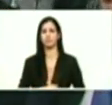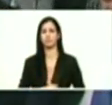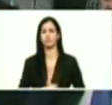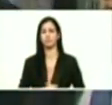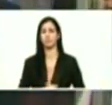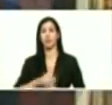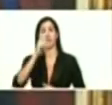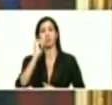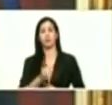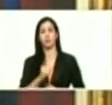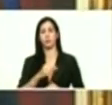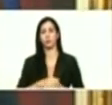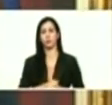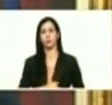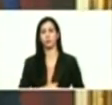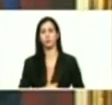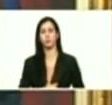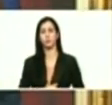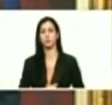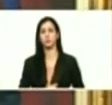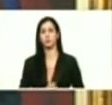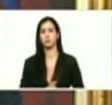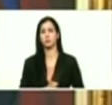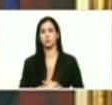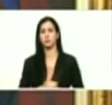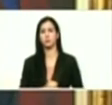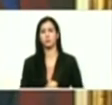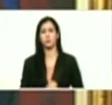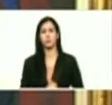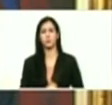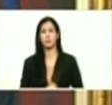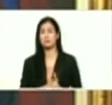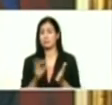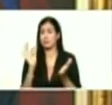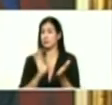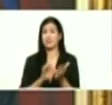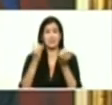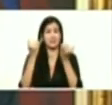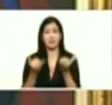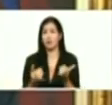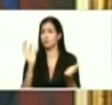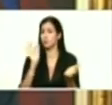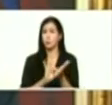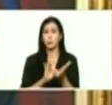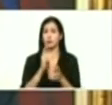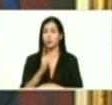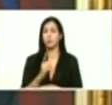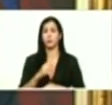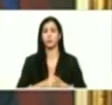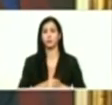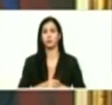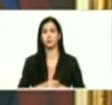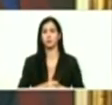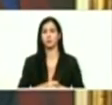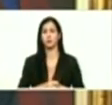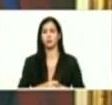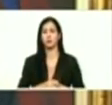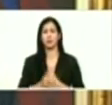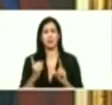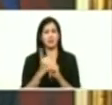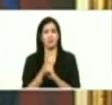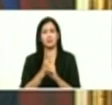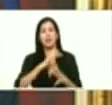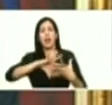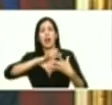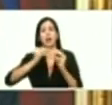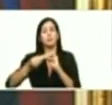debemos ir inmediatamente a una reestructuración de Mercal